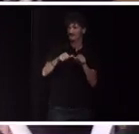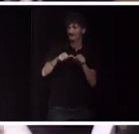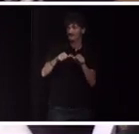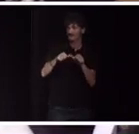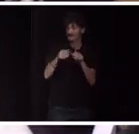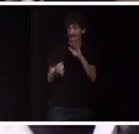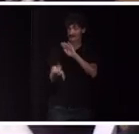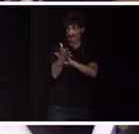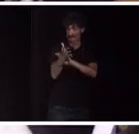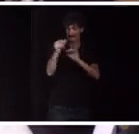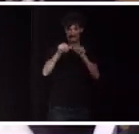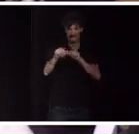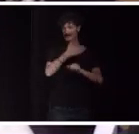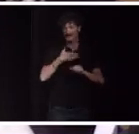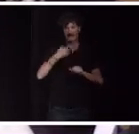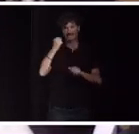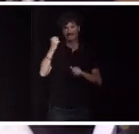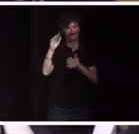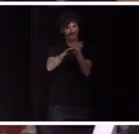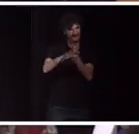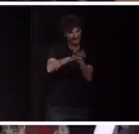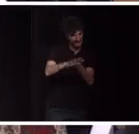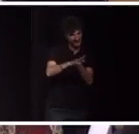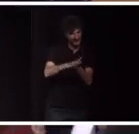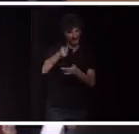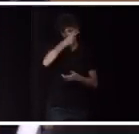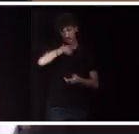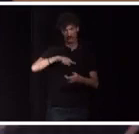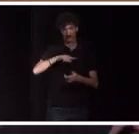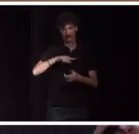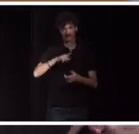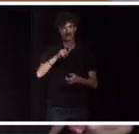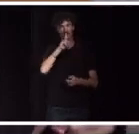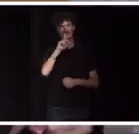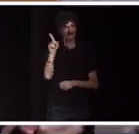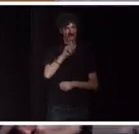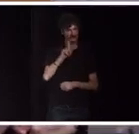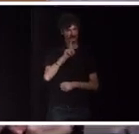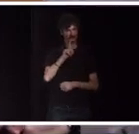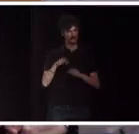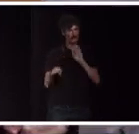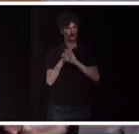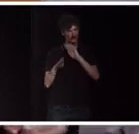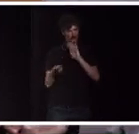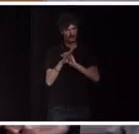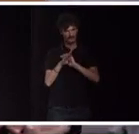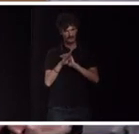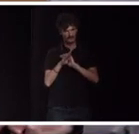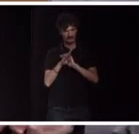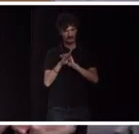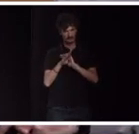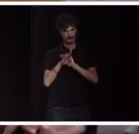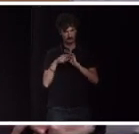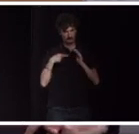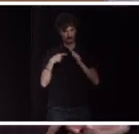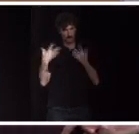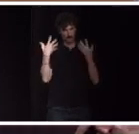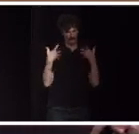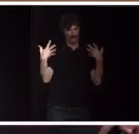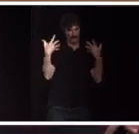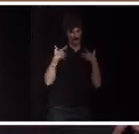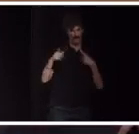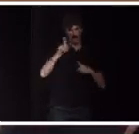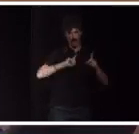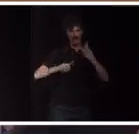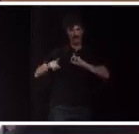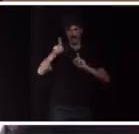desde nuestro nacimiento, porque saben que no nos vamos a chantar. A pesar de los golpes que hemos recibido, yo